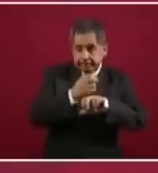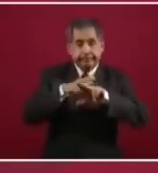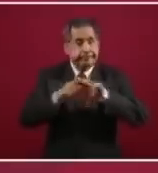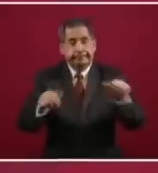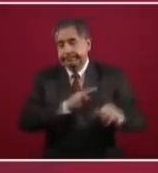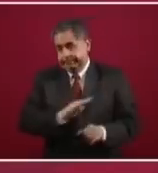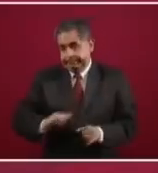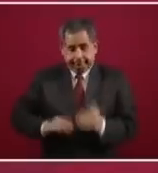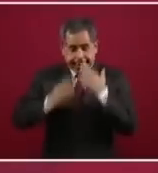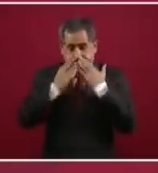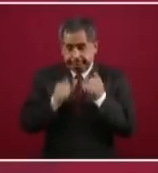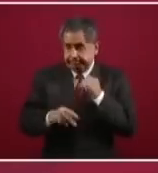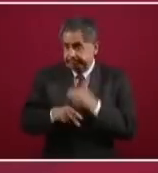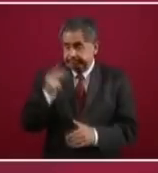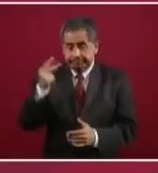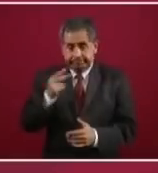municipios.